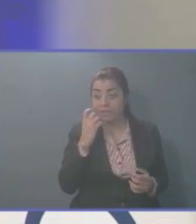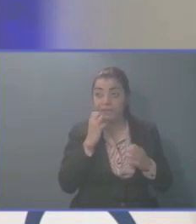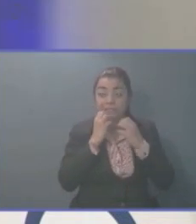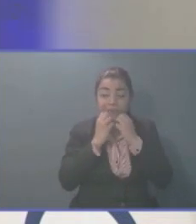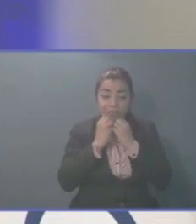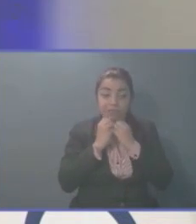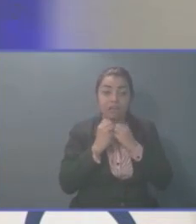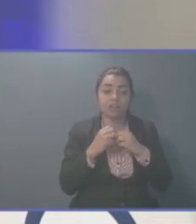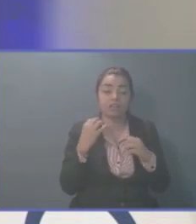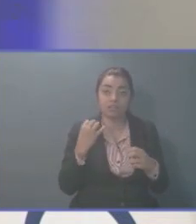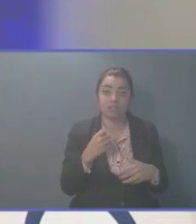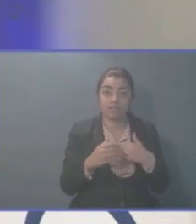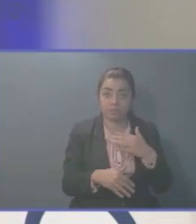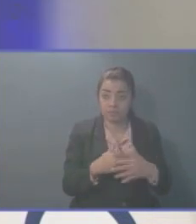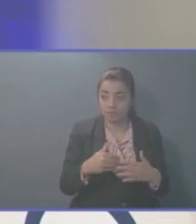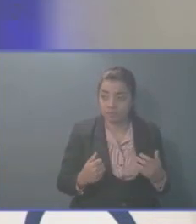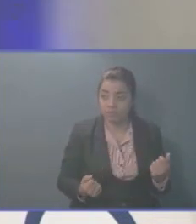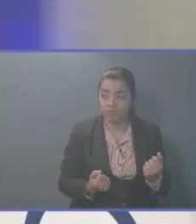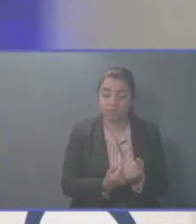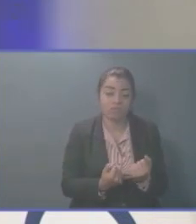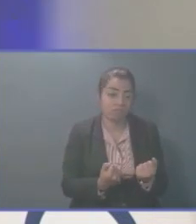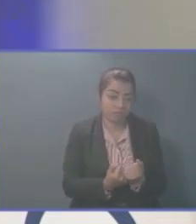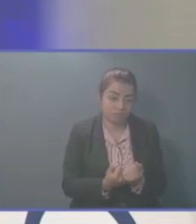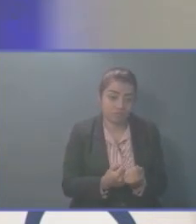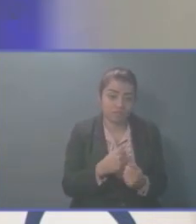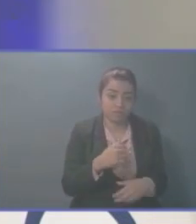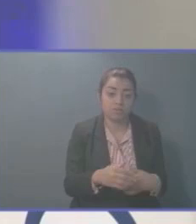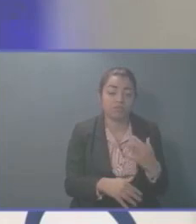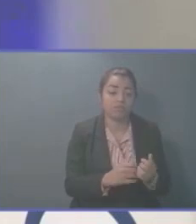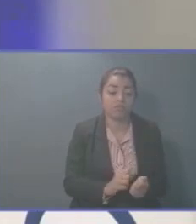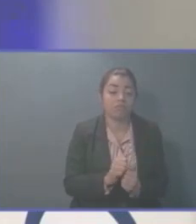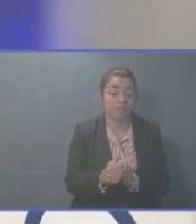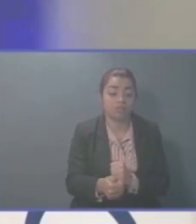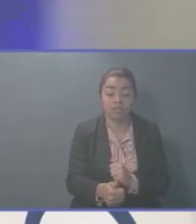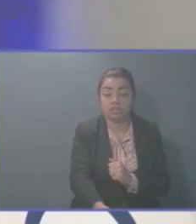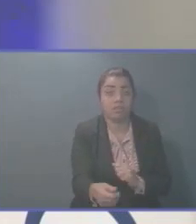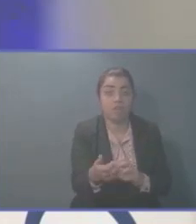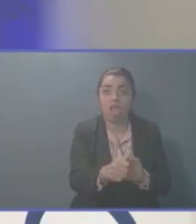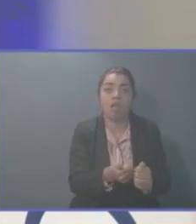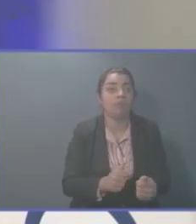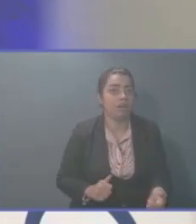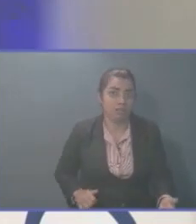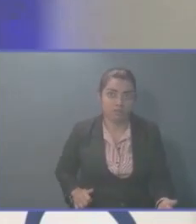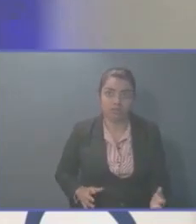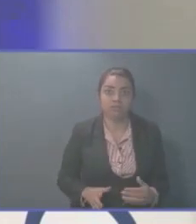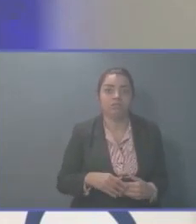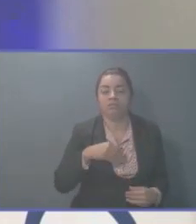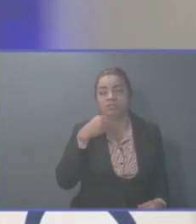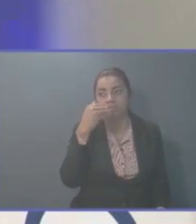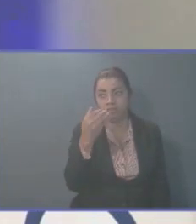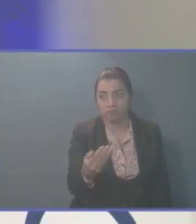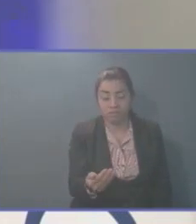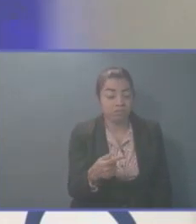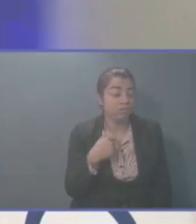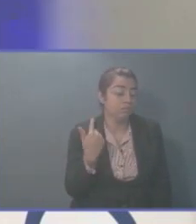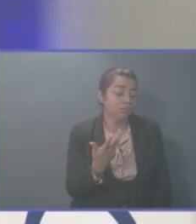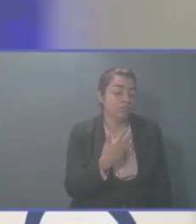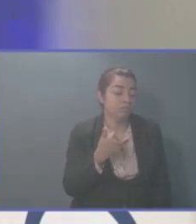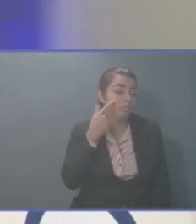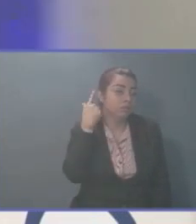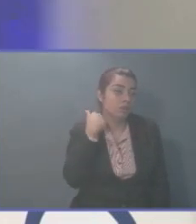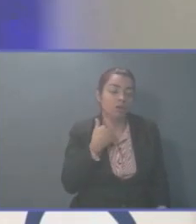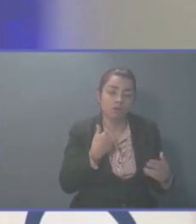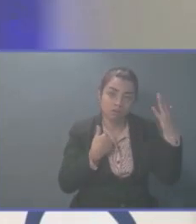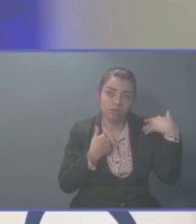debemos seguir aportando para ir avanzando y no retroceder. Y sobre todo estamos obligados y obligadas quienes